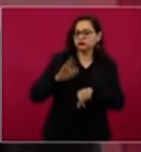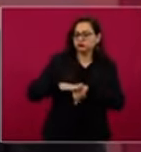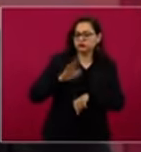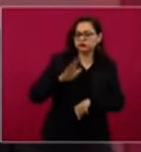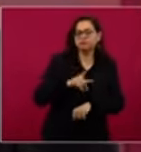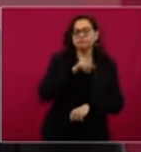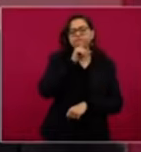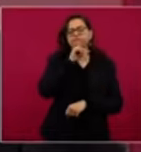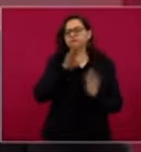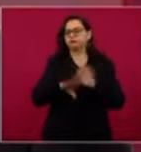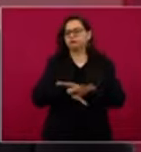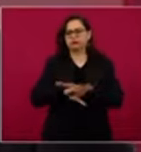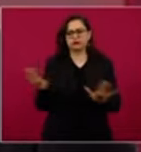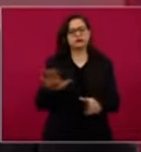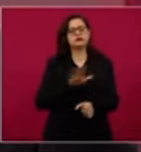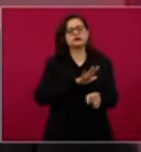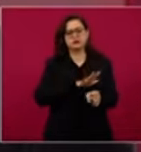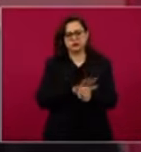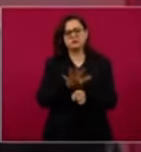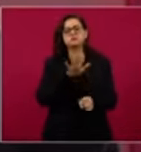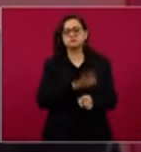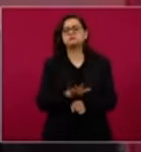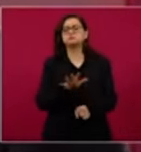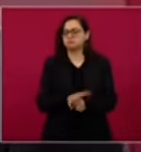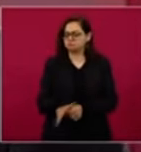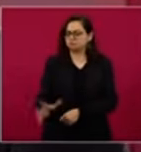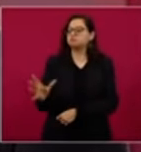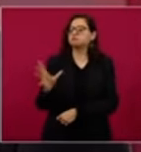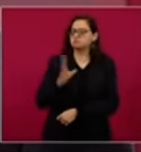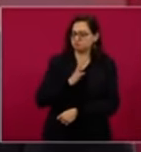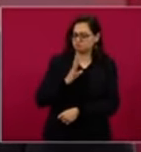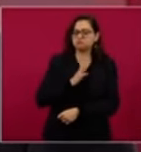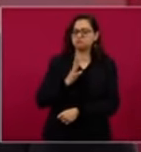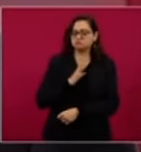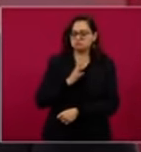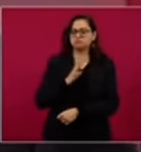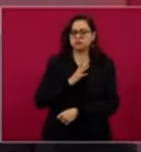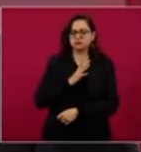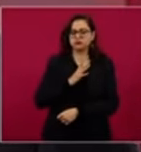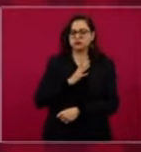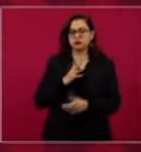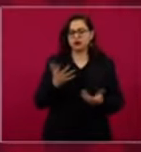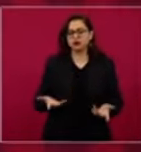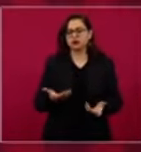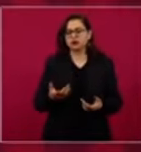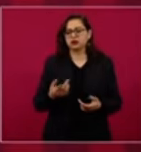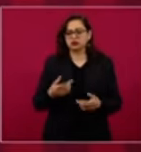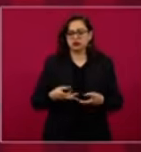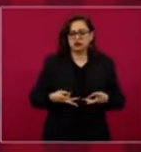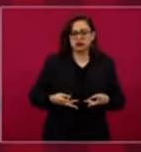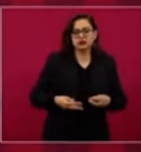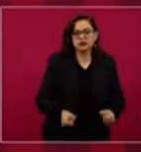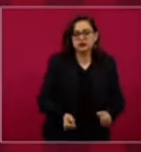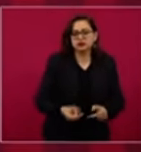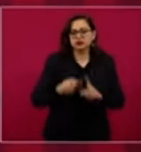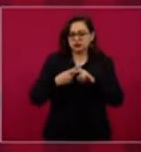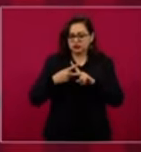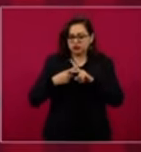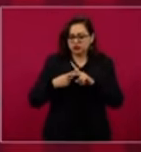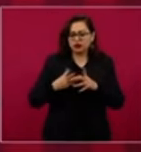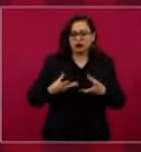más firmas porque pues se trata, entre otras cosas, de economizar recursos en este proceso